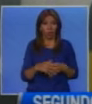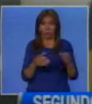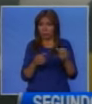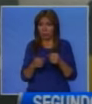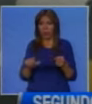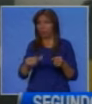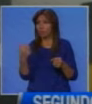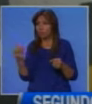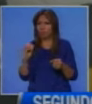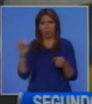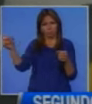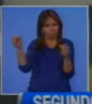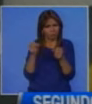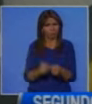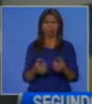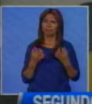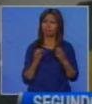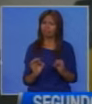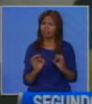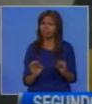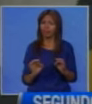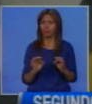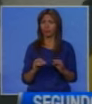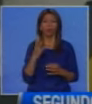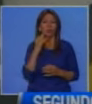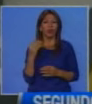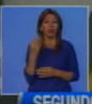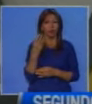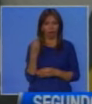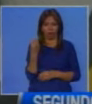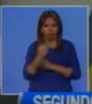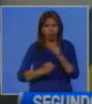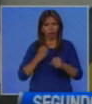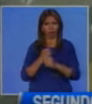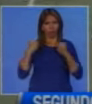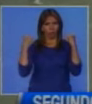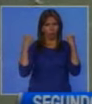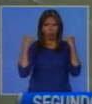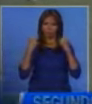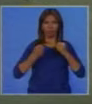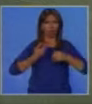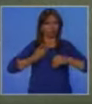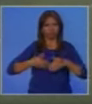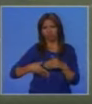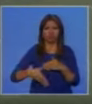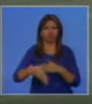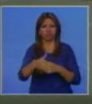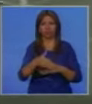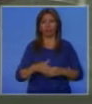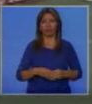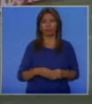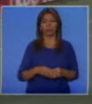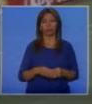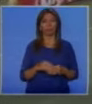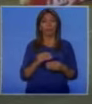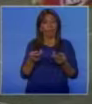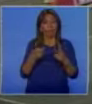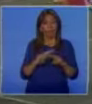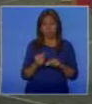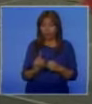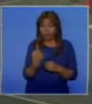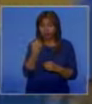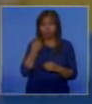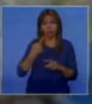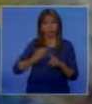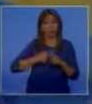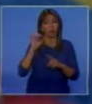esta selección, así que son chicos que están con una edad también como para seguir dándole mucho más a nuestro fútbol. Y en las últimas horas se confirmó que Ecuador no jugará ante Colombia